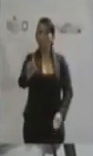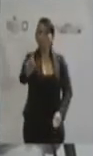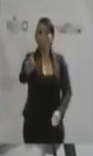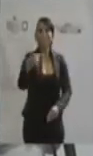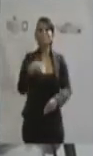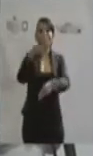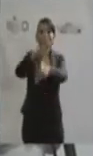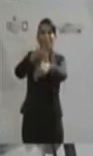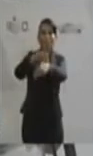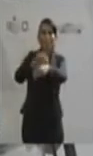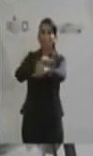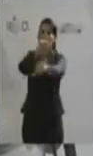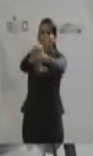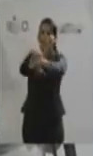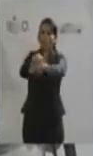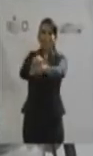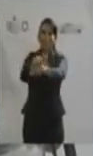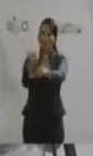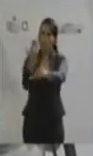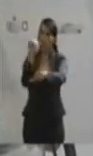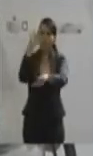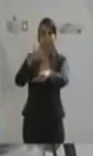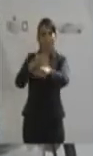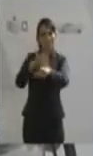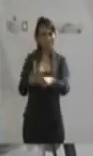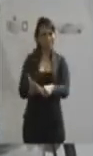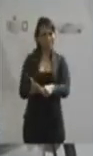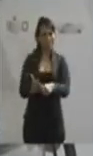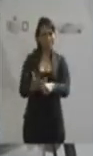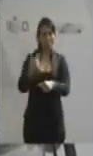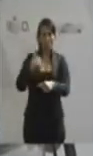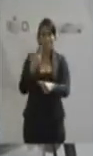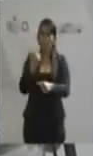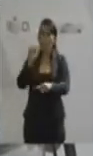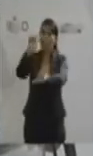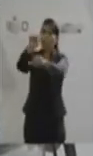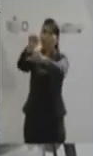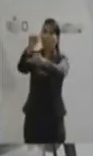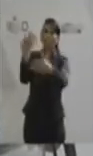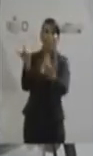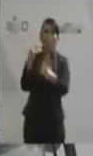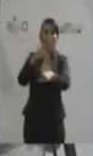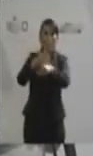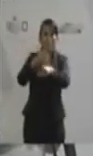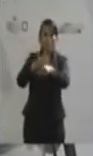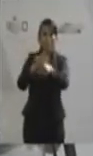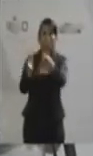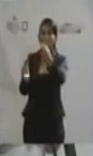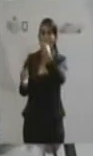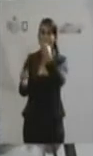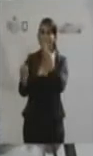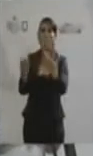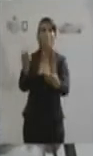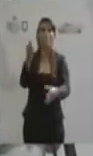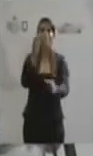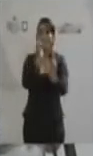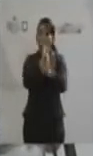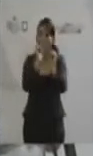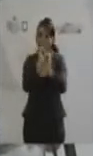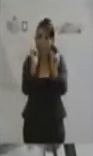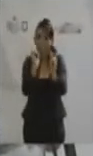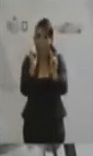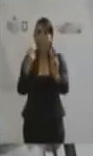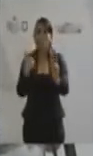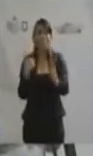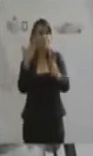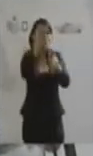y no haya médico no es justo que vaya y aparte de que no hay médico ni medicinas ni si quiera pueda ir al de la cabecera